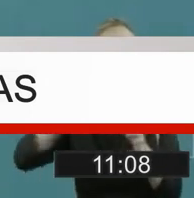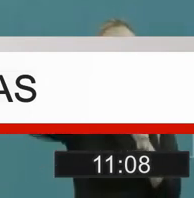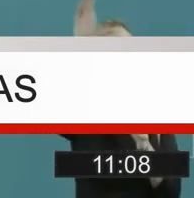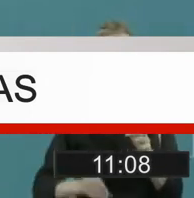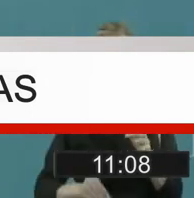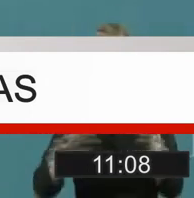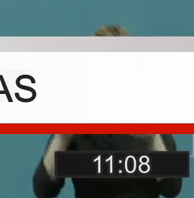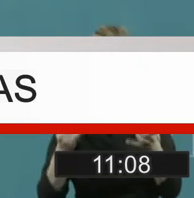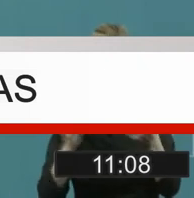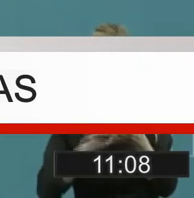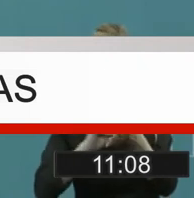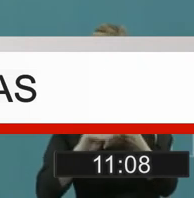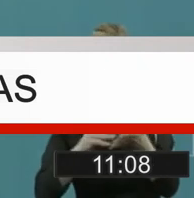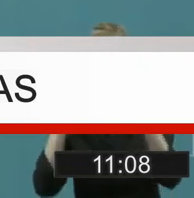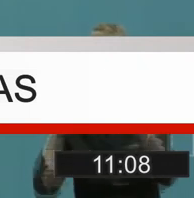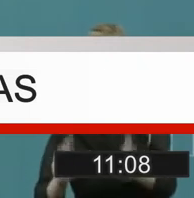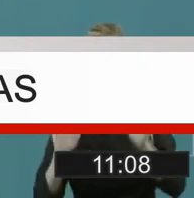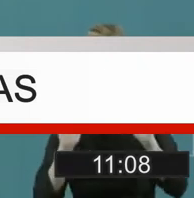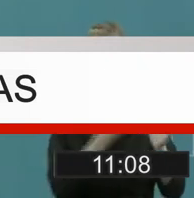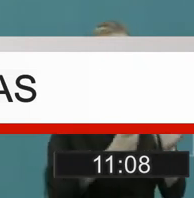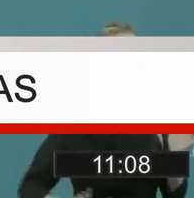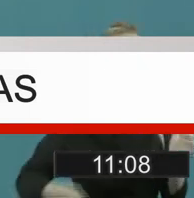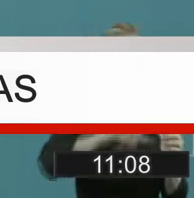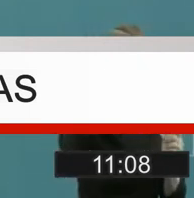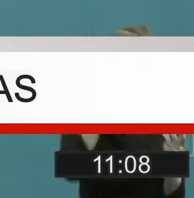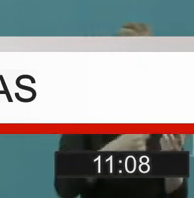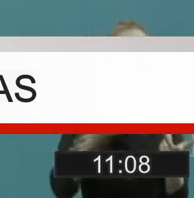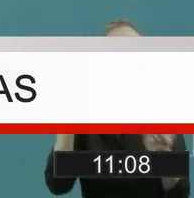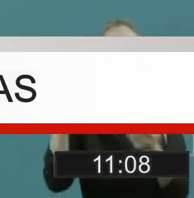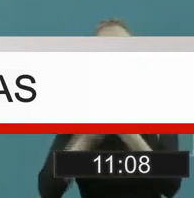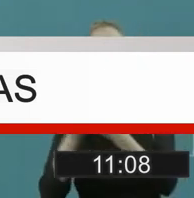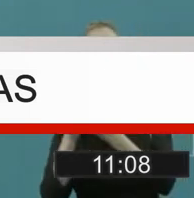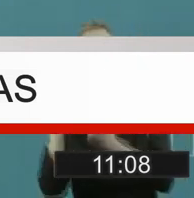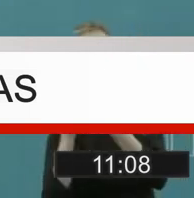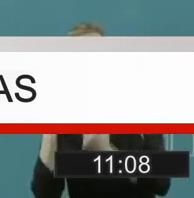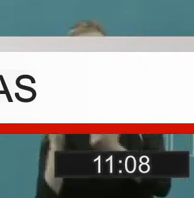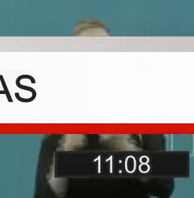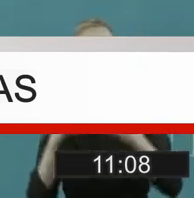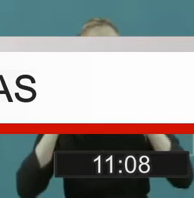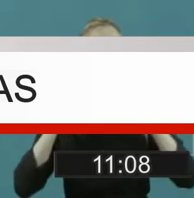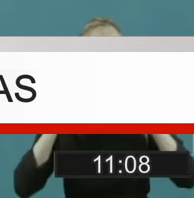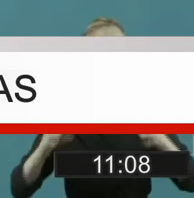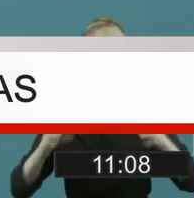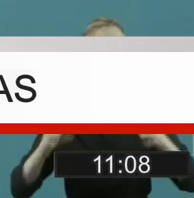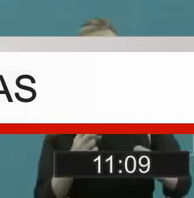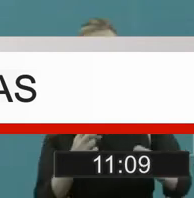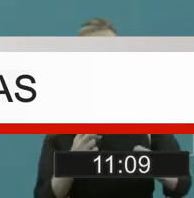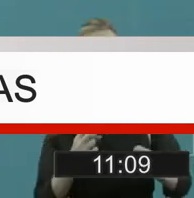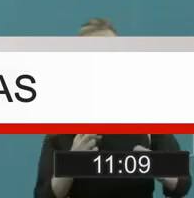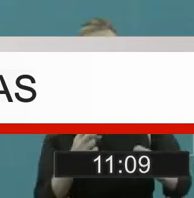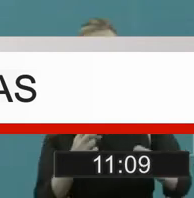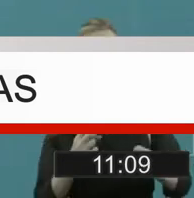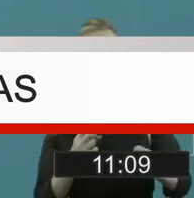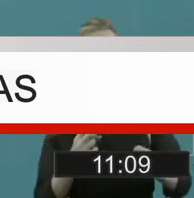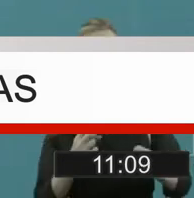en conjunto el Gobierno Nacional, el Ministerio de Economía, la Secretaría de Energía, con los diferentes entes, con